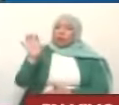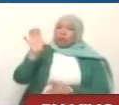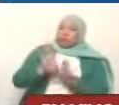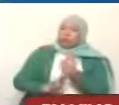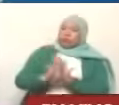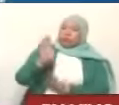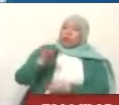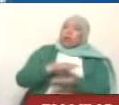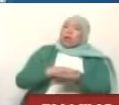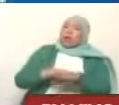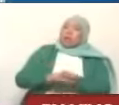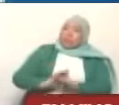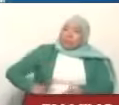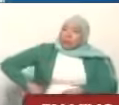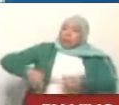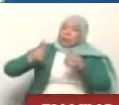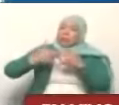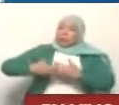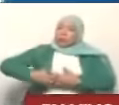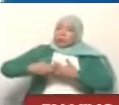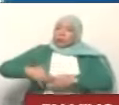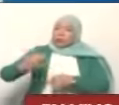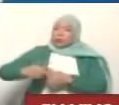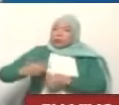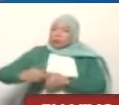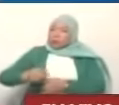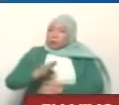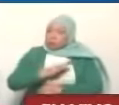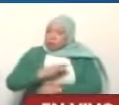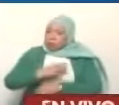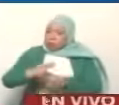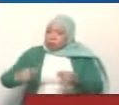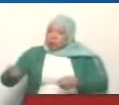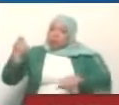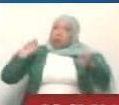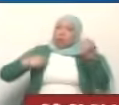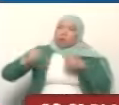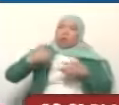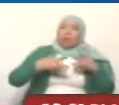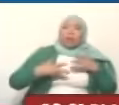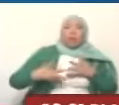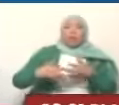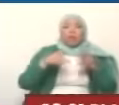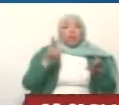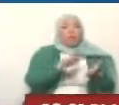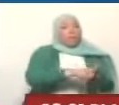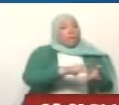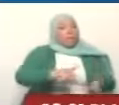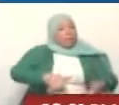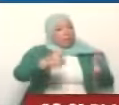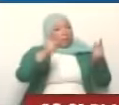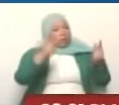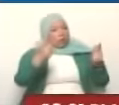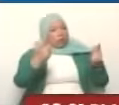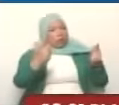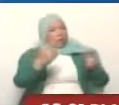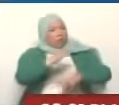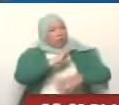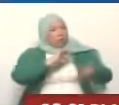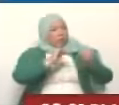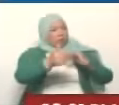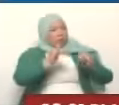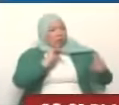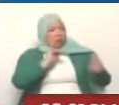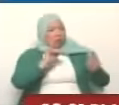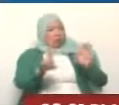poder sacar su petróleo de la tierra que tiene y venderlo tiene que ir a Estados Unidos. Dame una licencia. ¿Eso es moral?